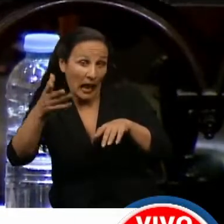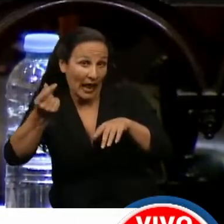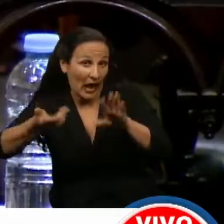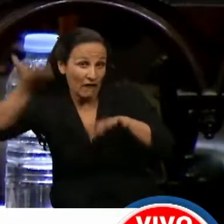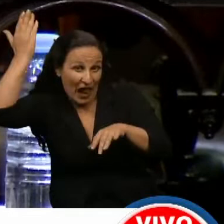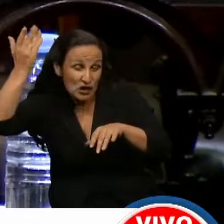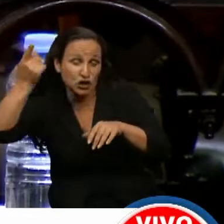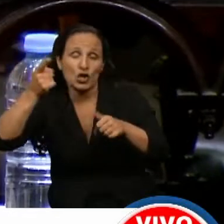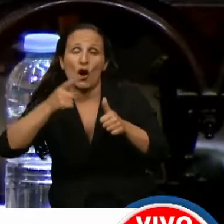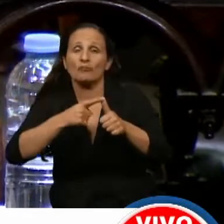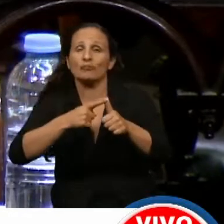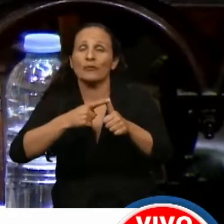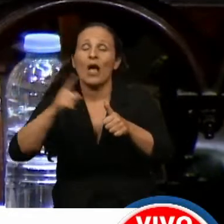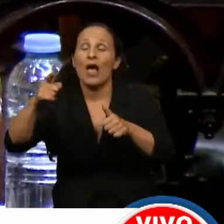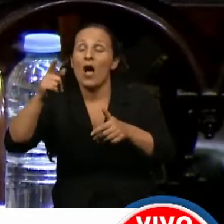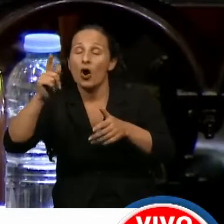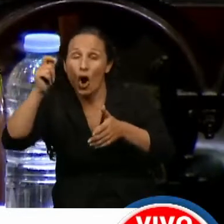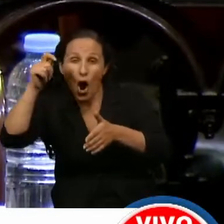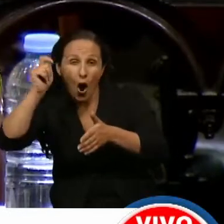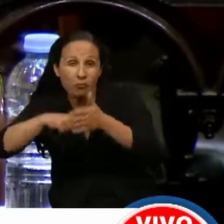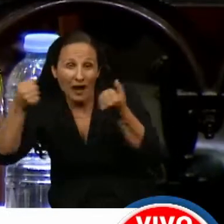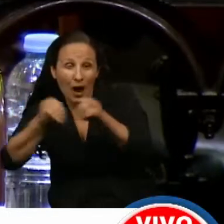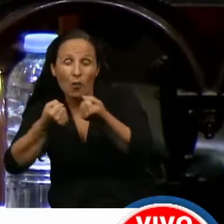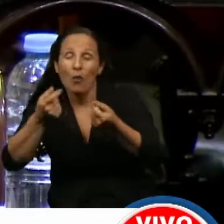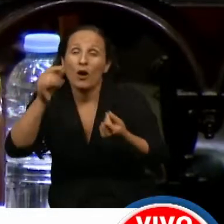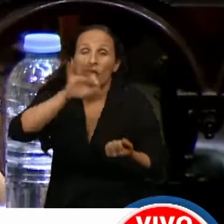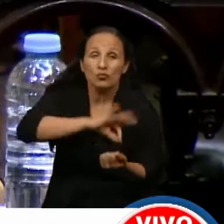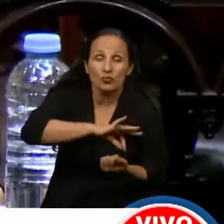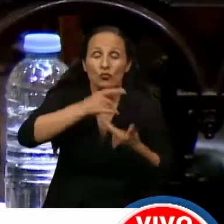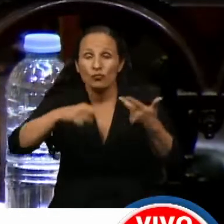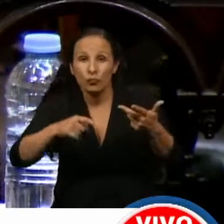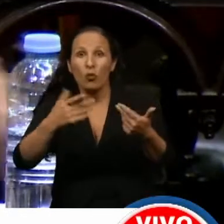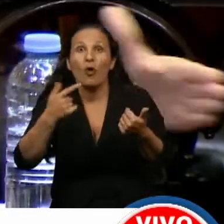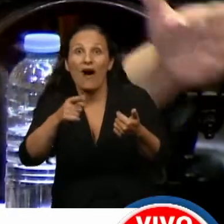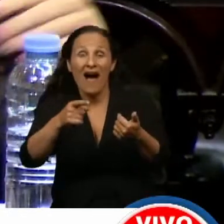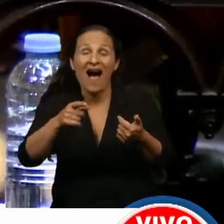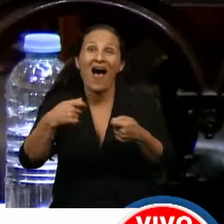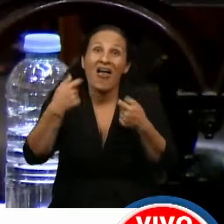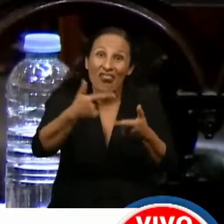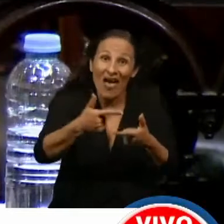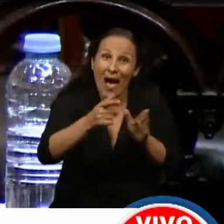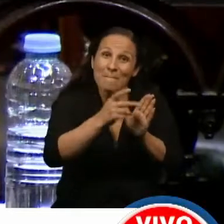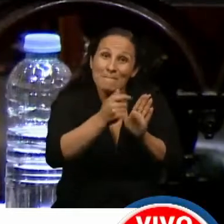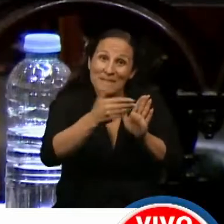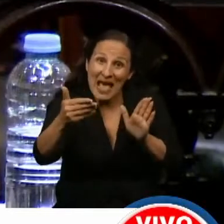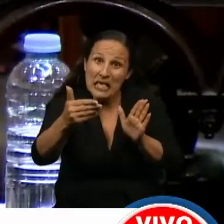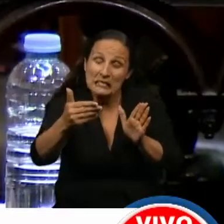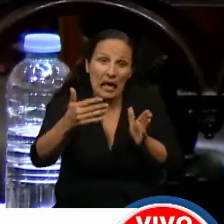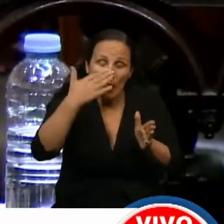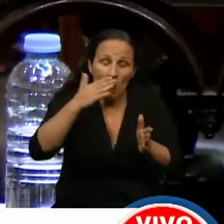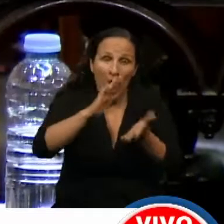inflación, con el aumento de paritarias, tal vez tengan que devolver todo lo que les den durante estos meses.